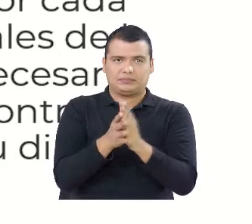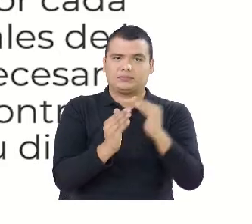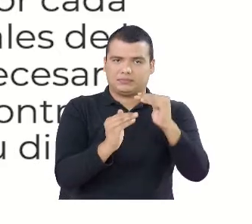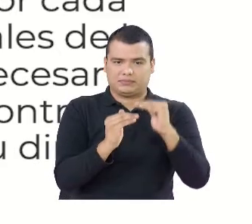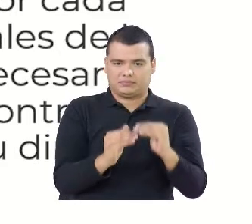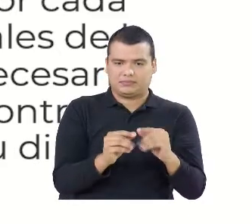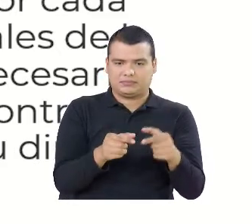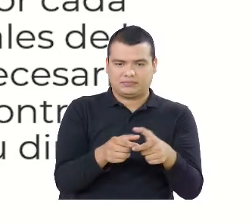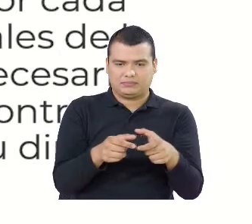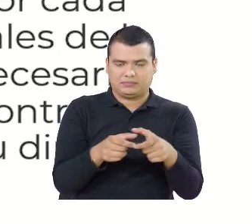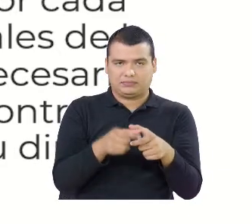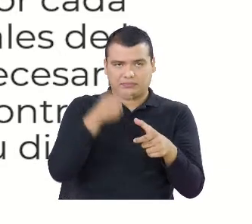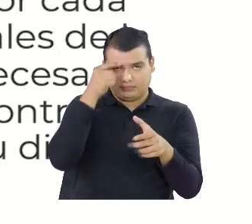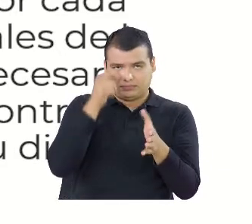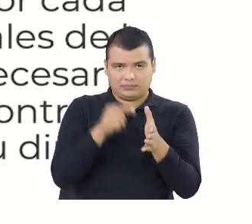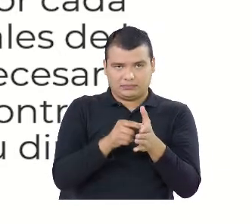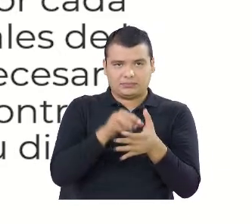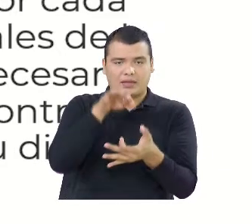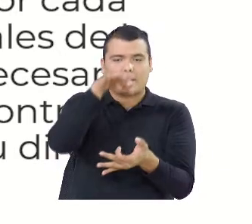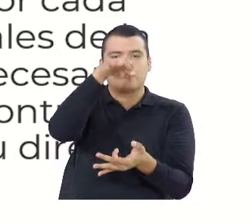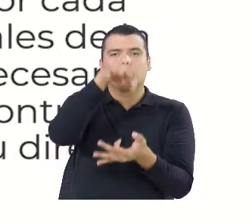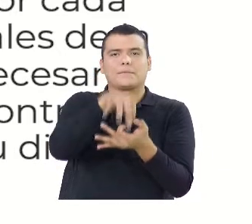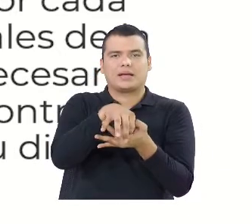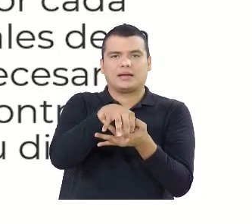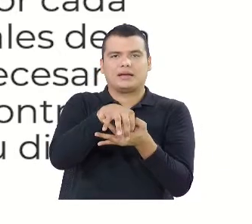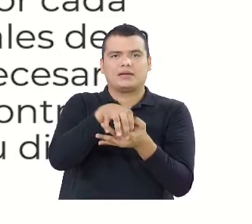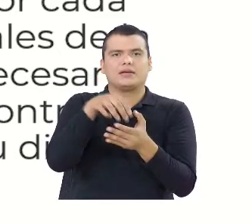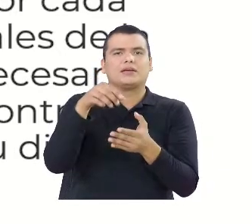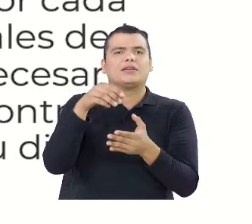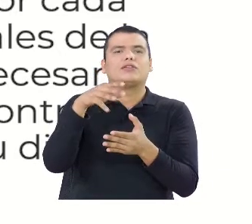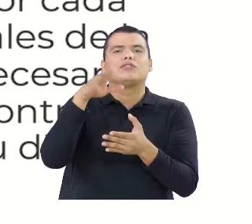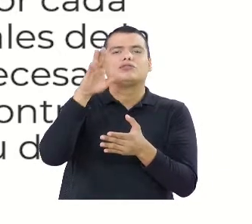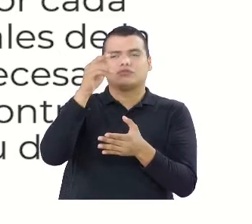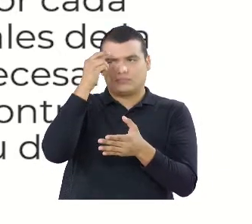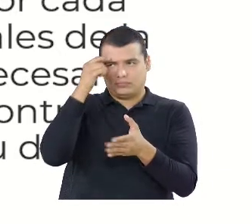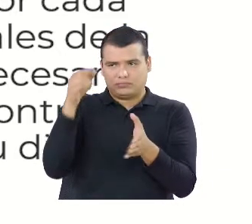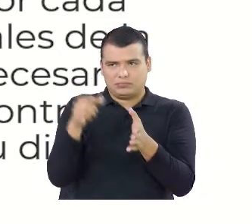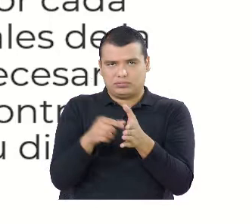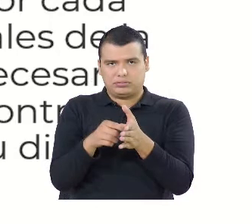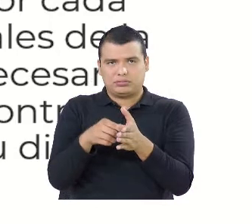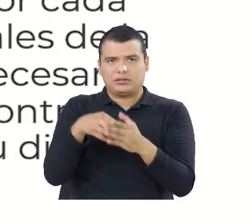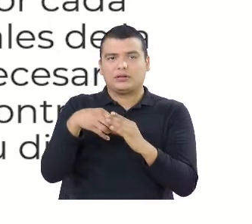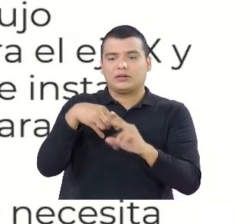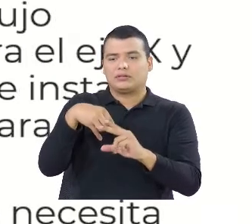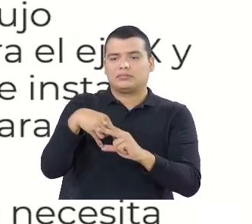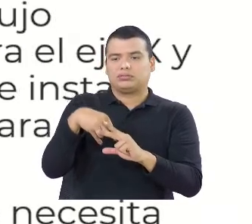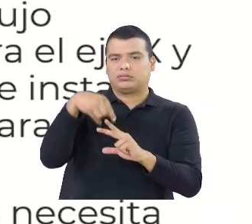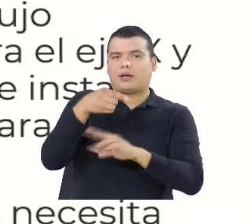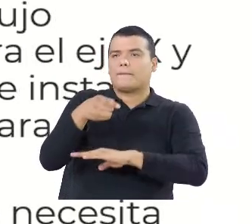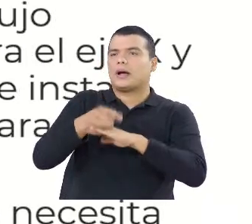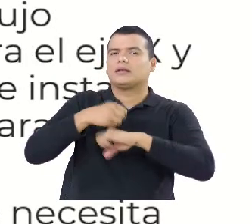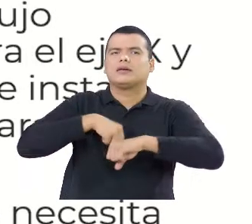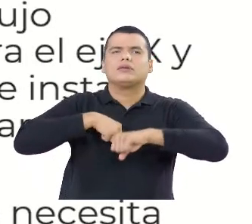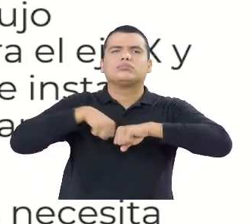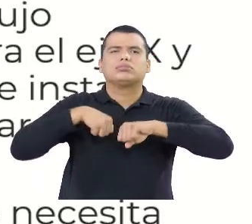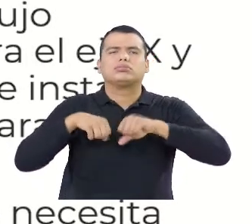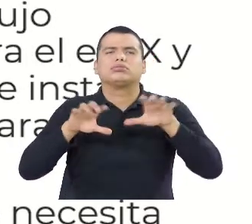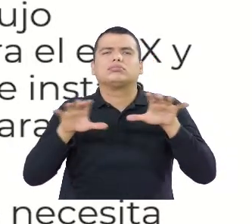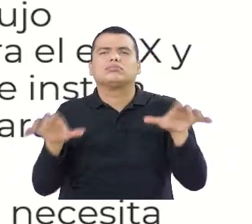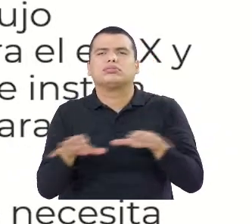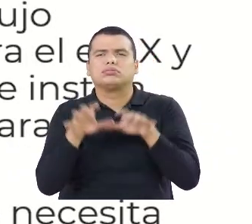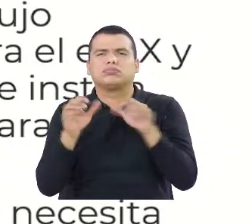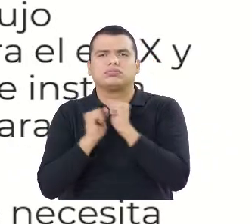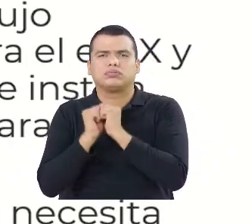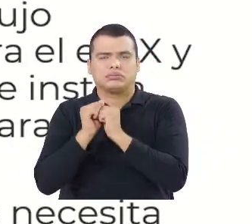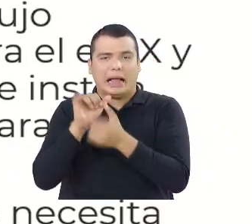tarjeta. Sobre ella montamos una chill y sobre la chill van los drive que me accionan los motores. Este es nuestro motor paso